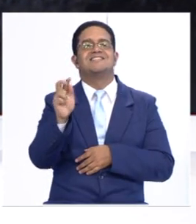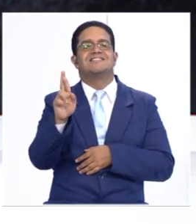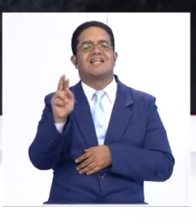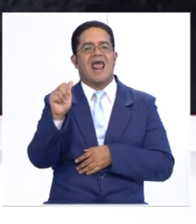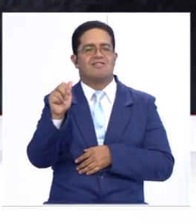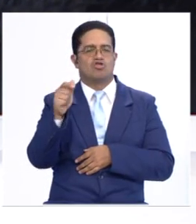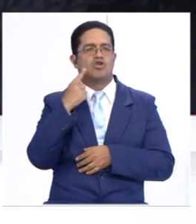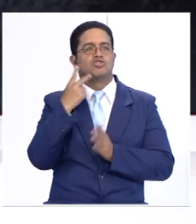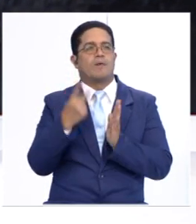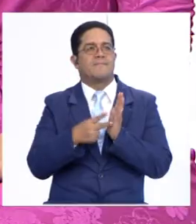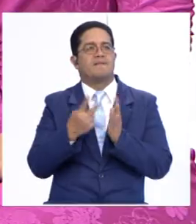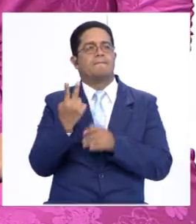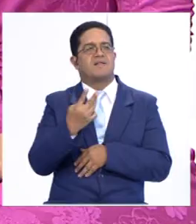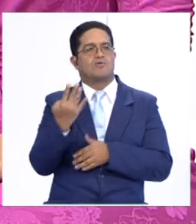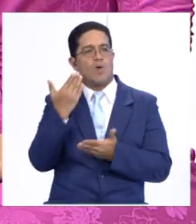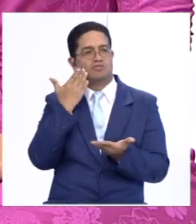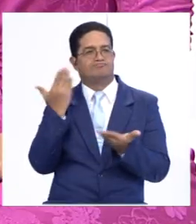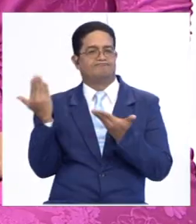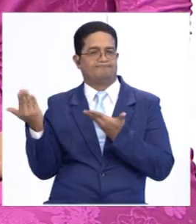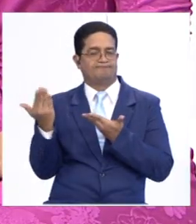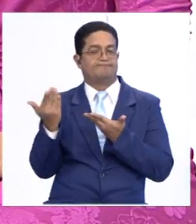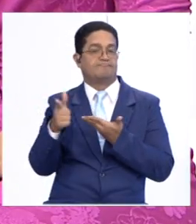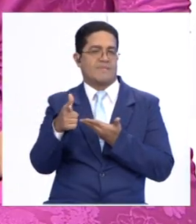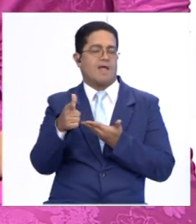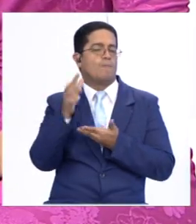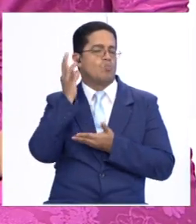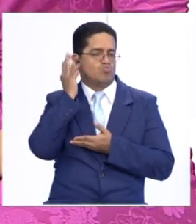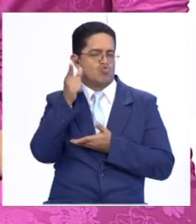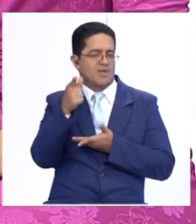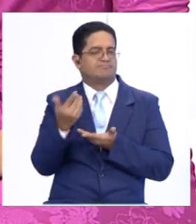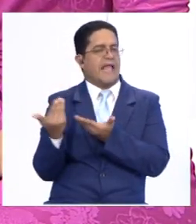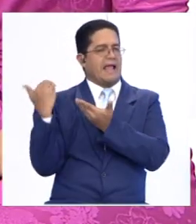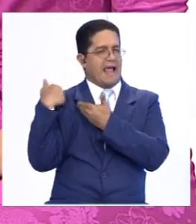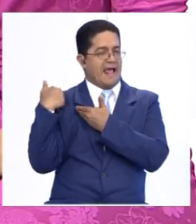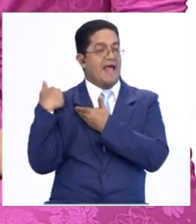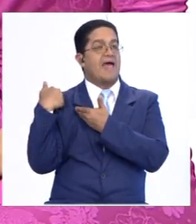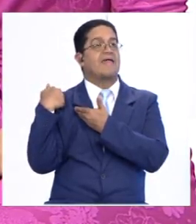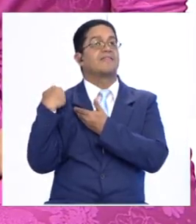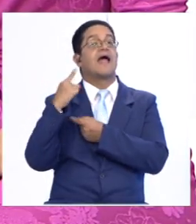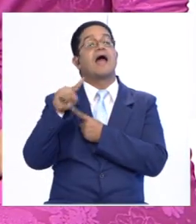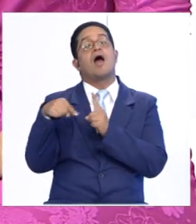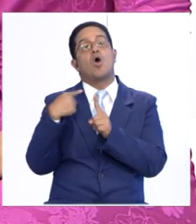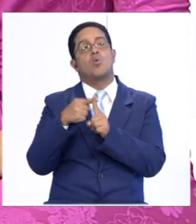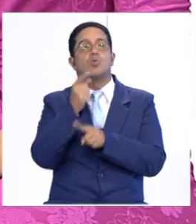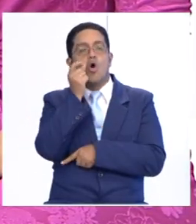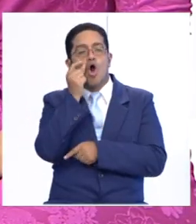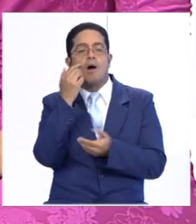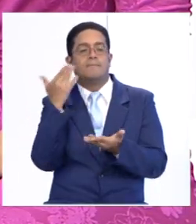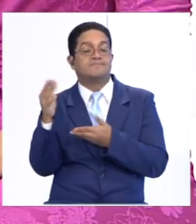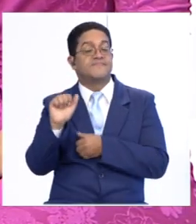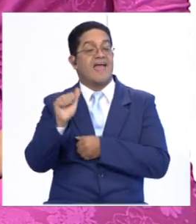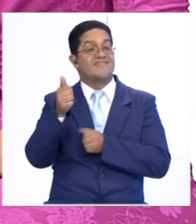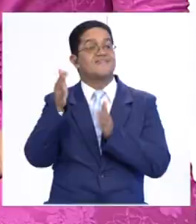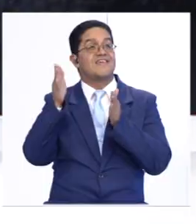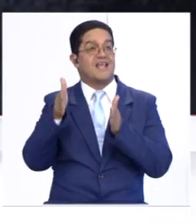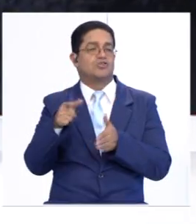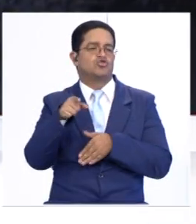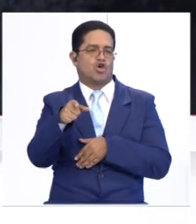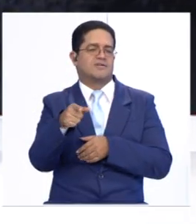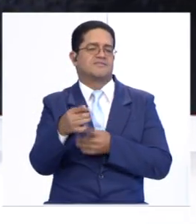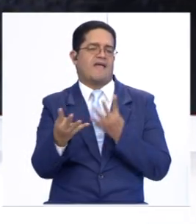estará acompañando Ingrid Mineco, quien es la productora general de este encuentro, y además Manuel Tobar, quien es el director general de